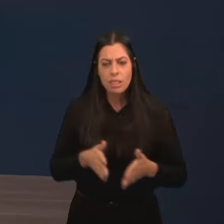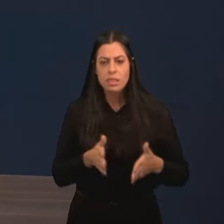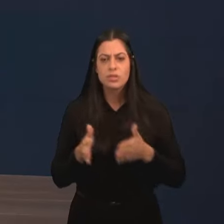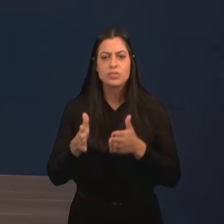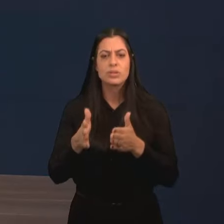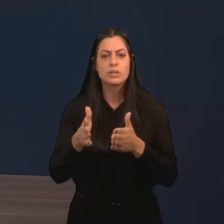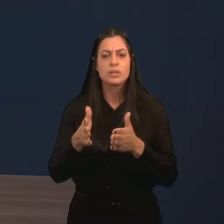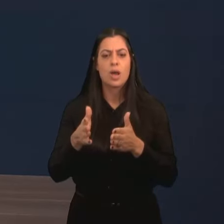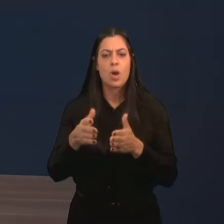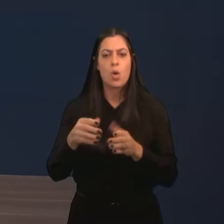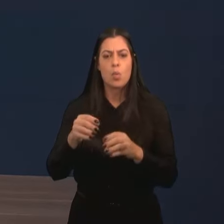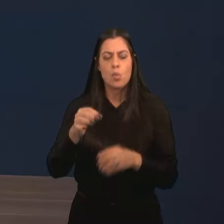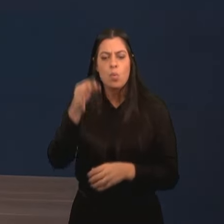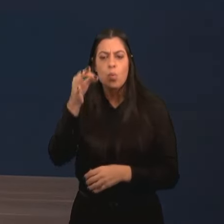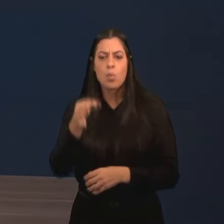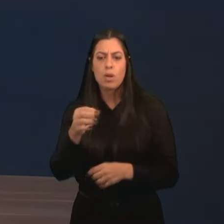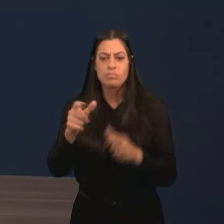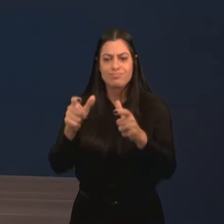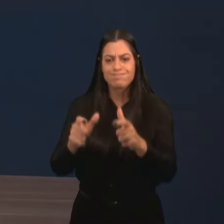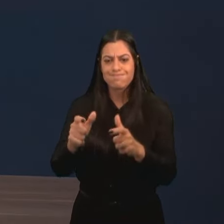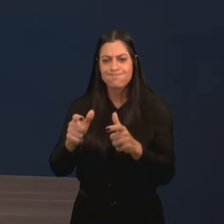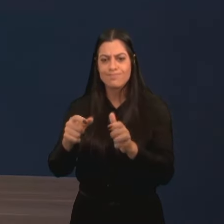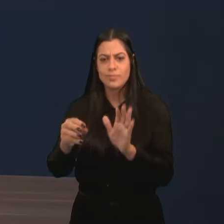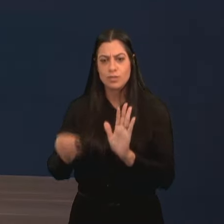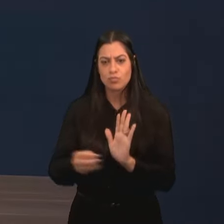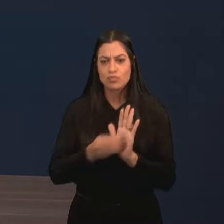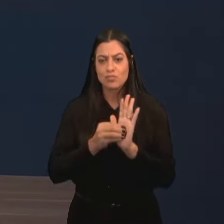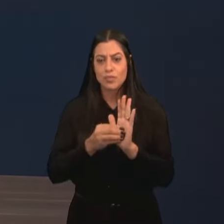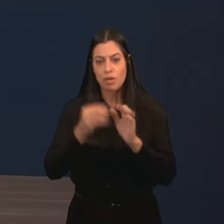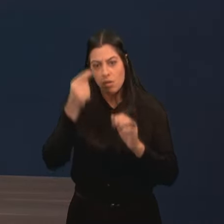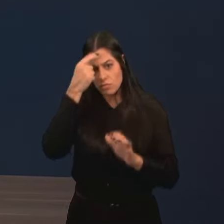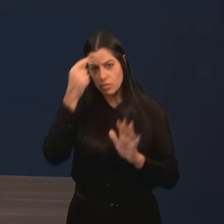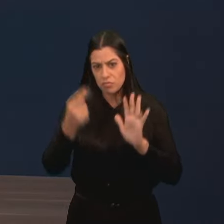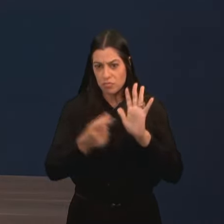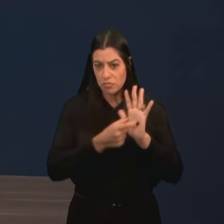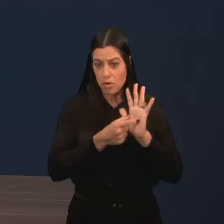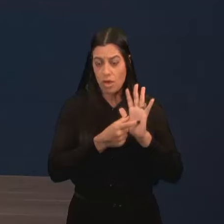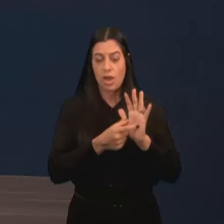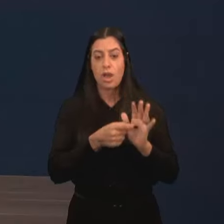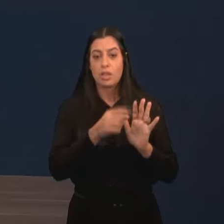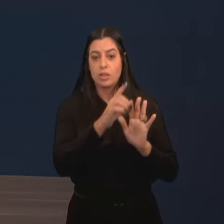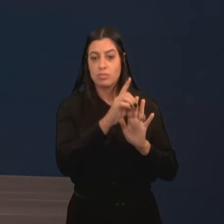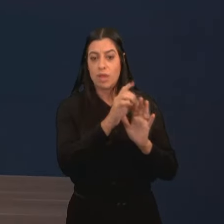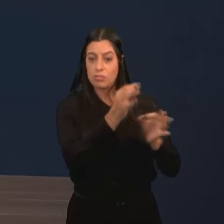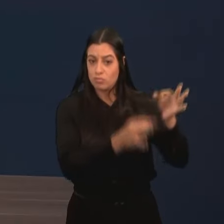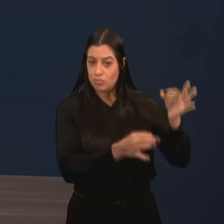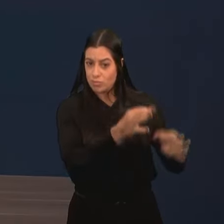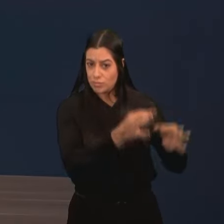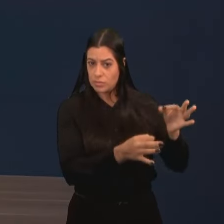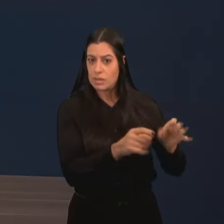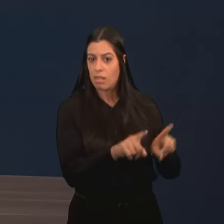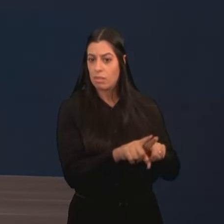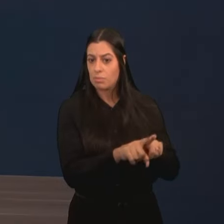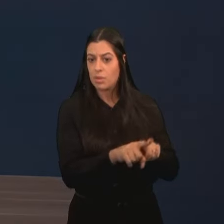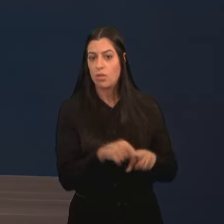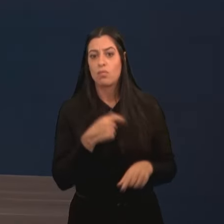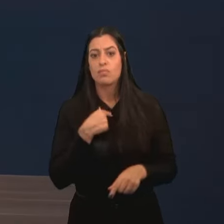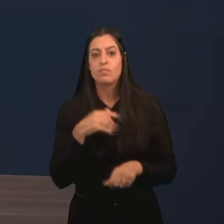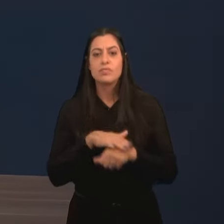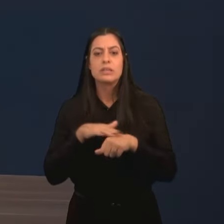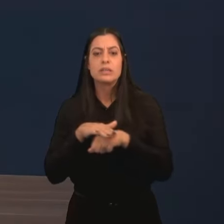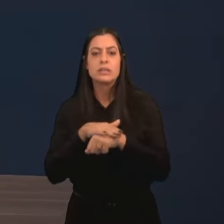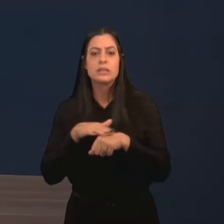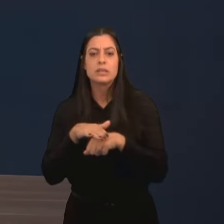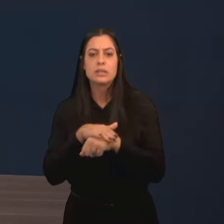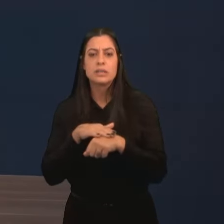destino que nosotros daremos a la inteligencia artificial aplicada a la justicia. Conversaba con el doctor